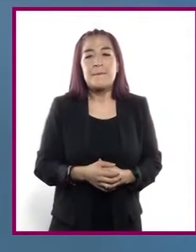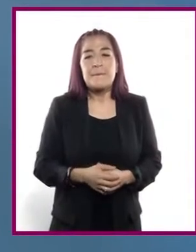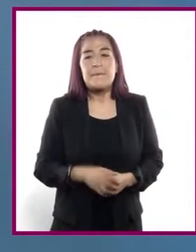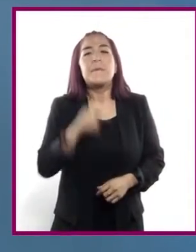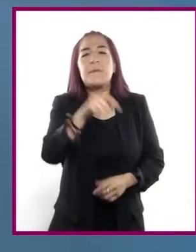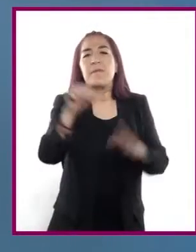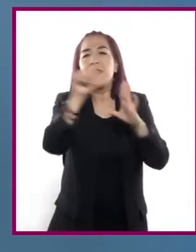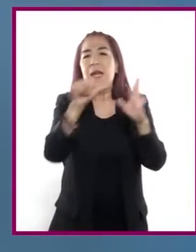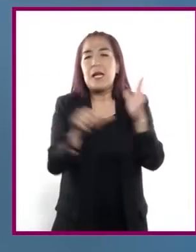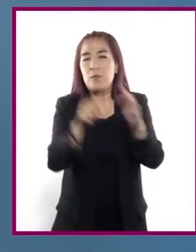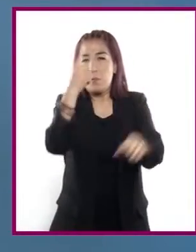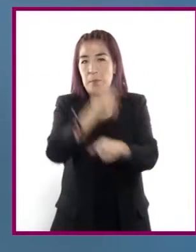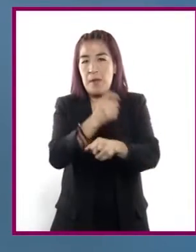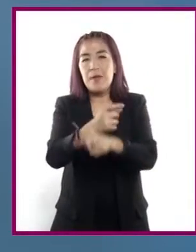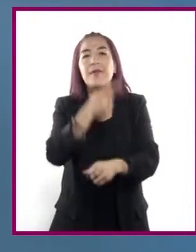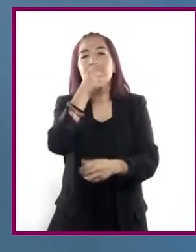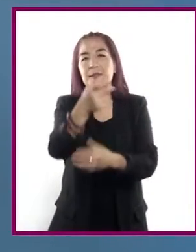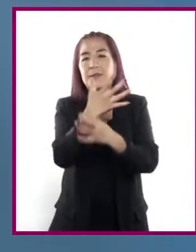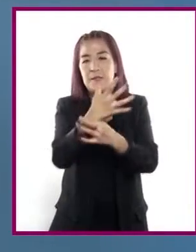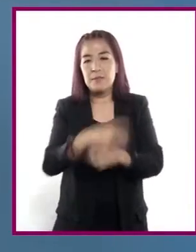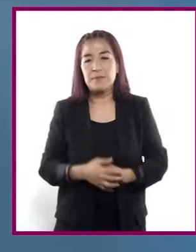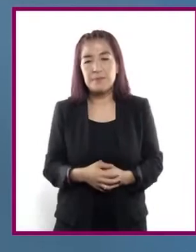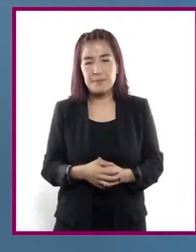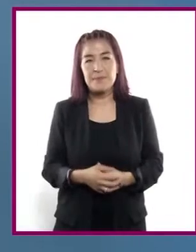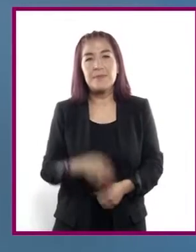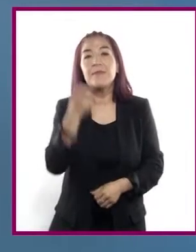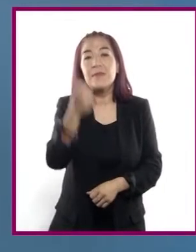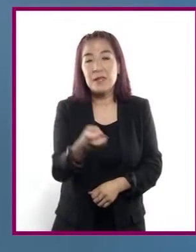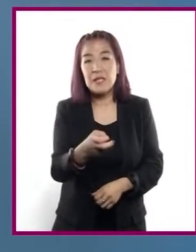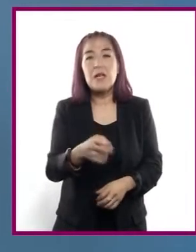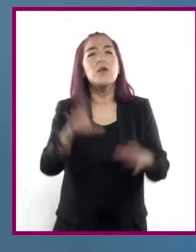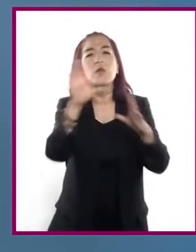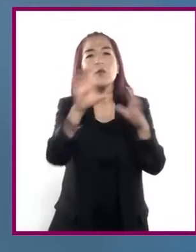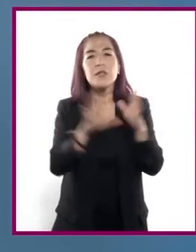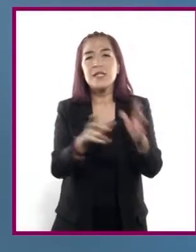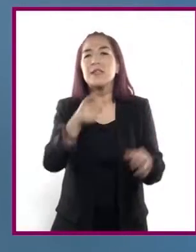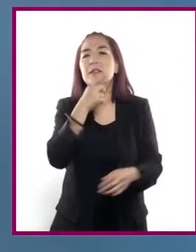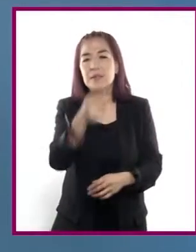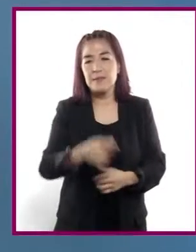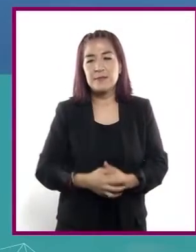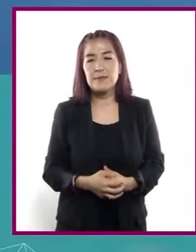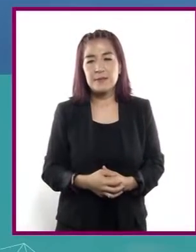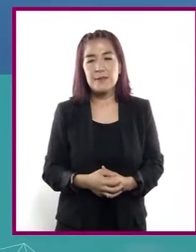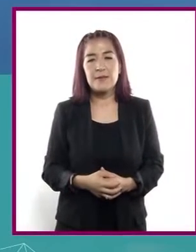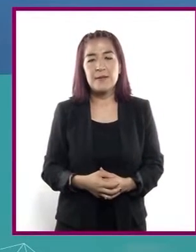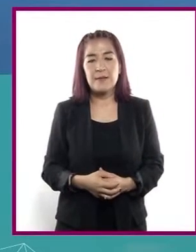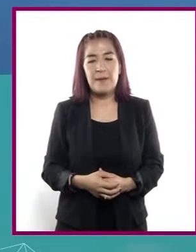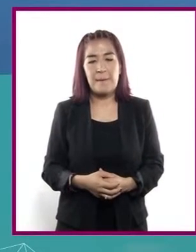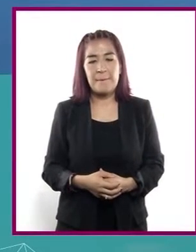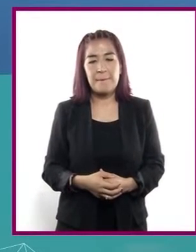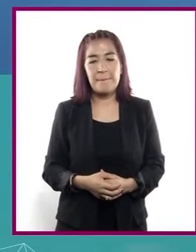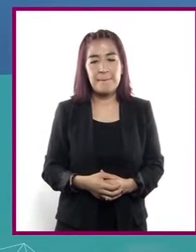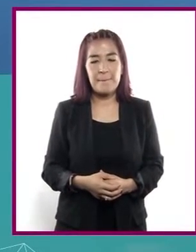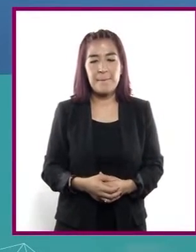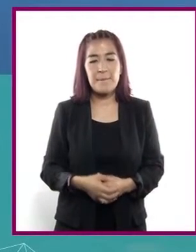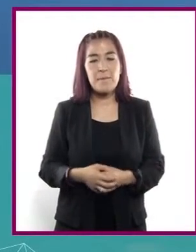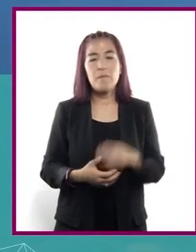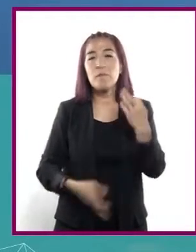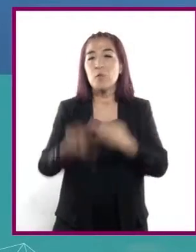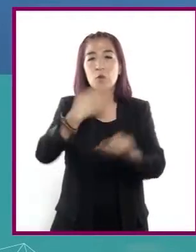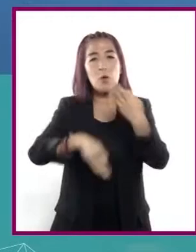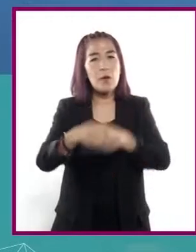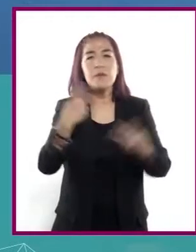en su artículo 1. Nuestra Constitución establece que todas las